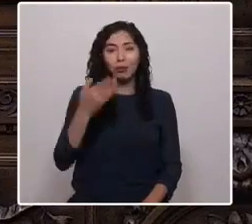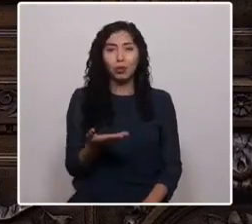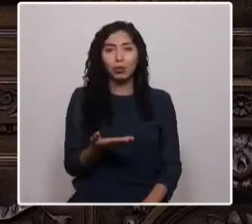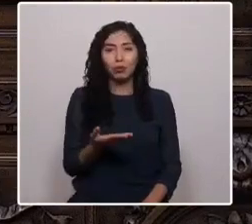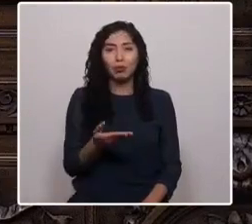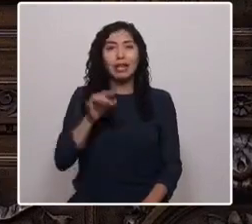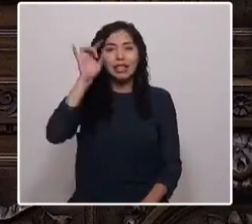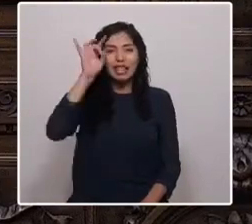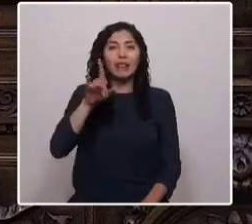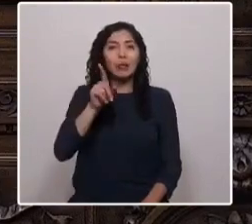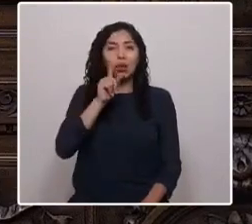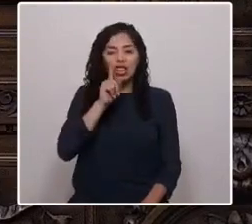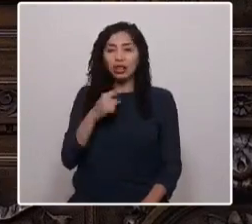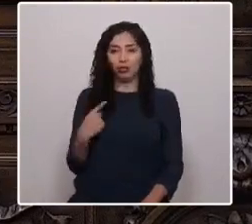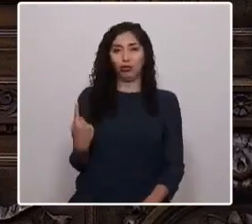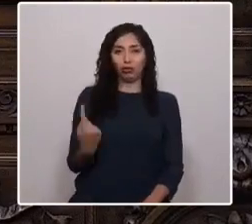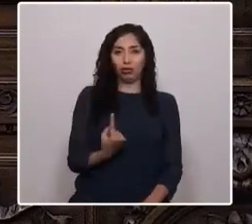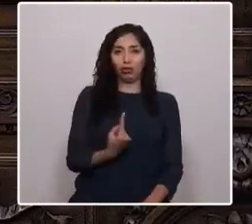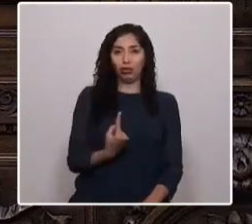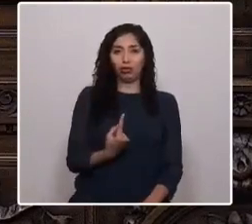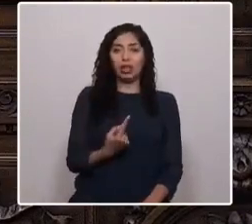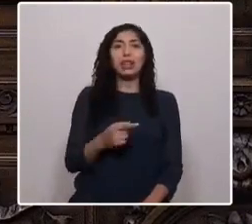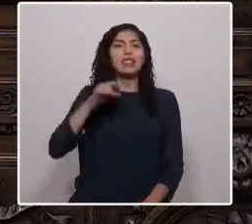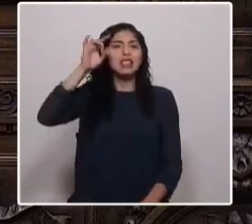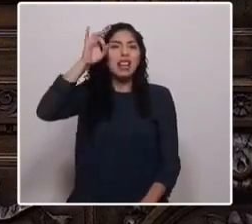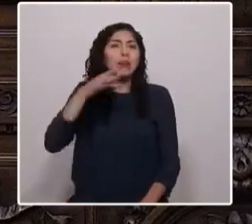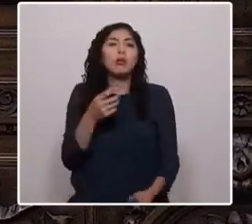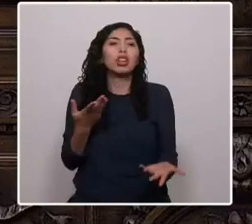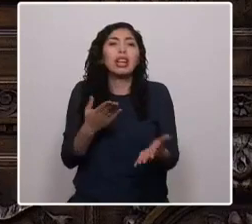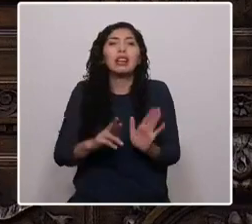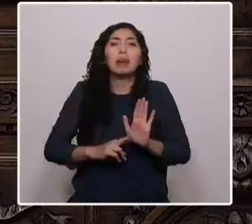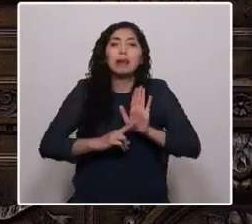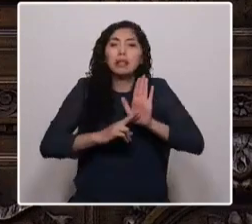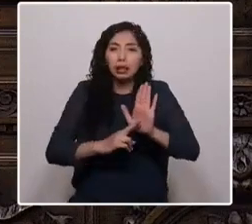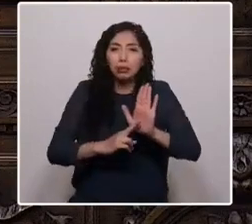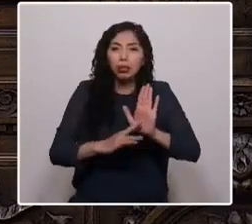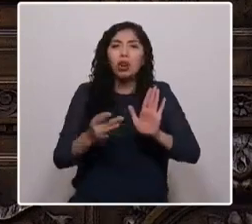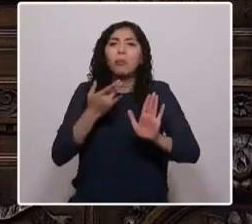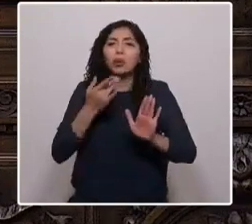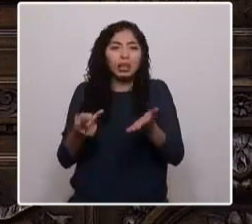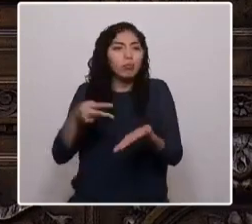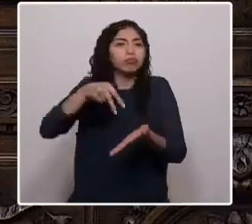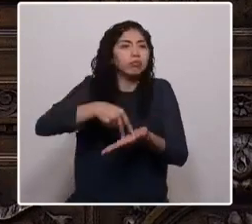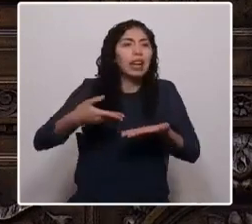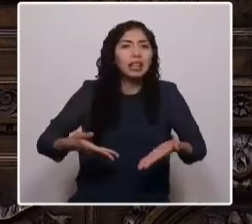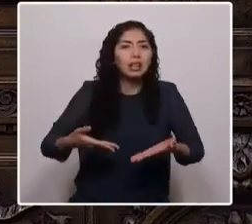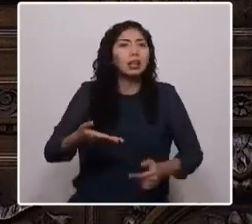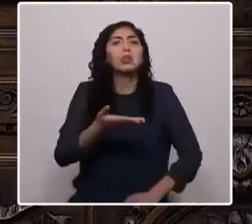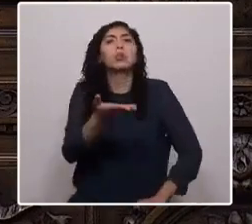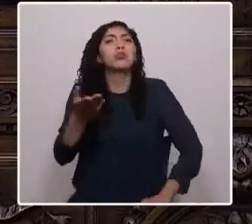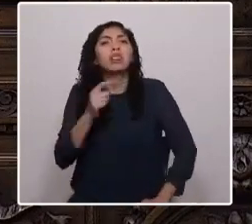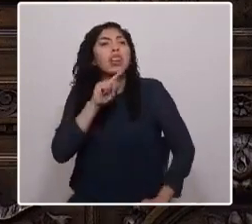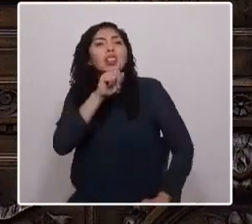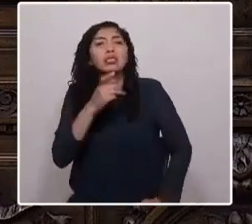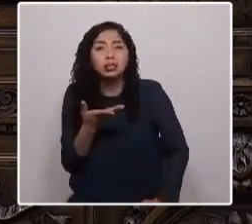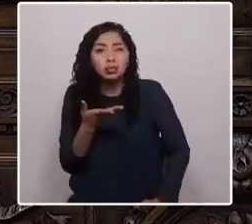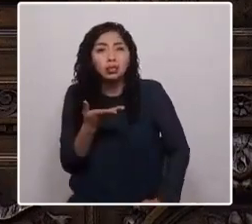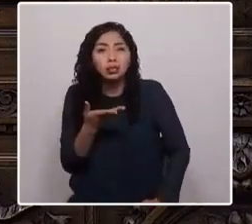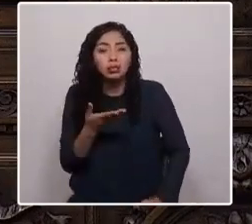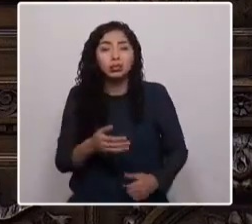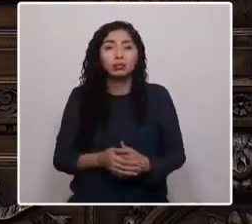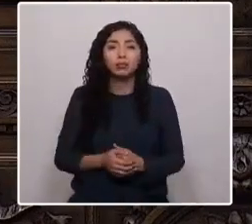somos que representamos y por qué estamos acá y ustedes eta sino